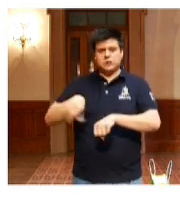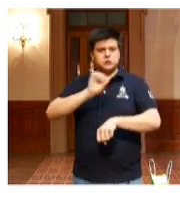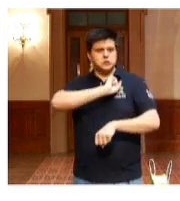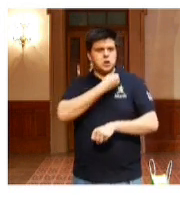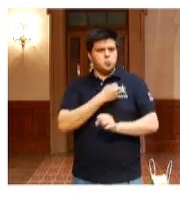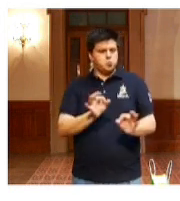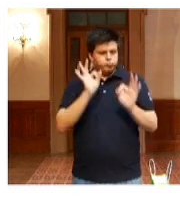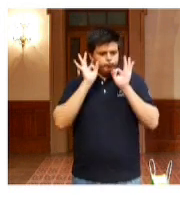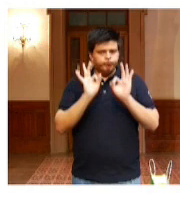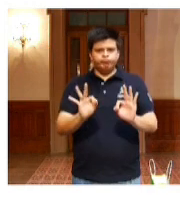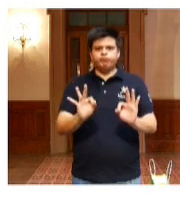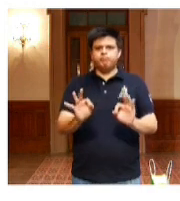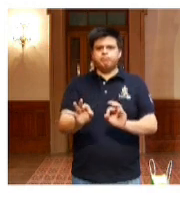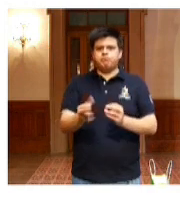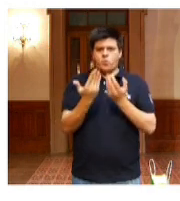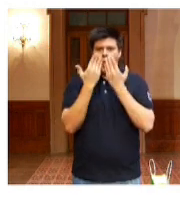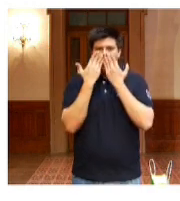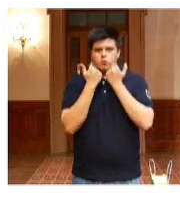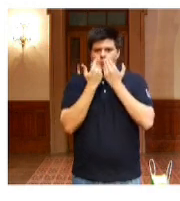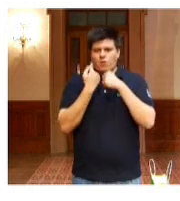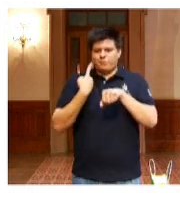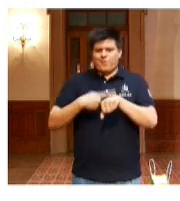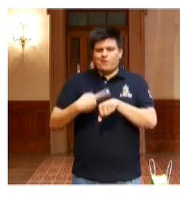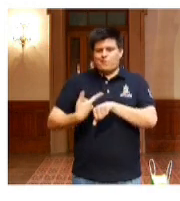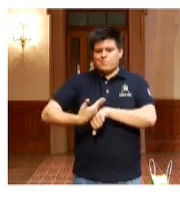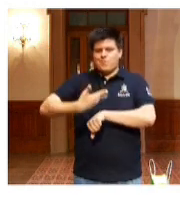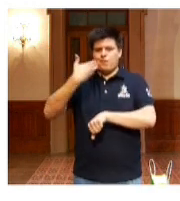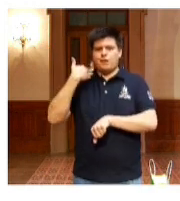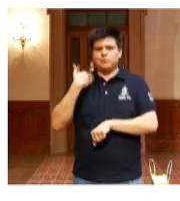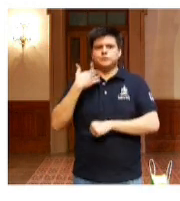sin ninguna comorbilidad